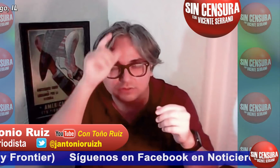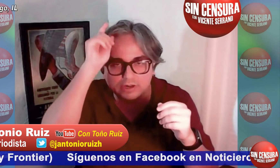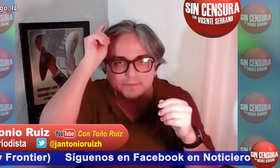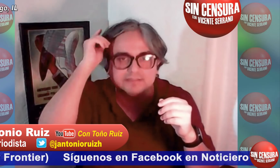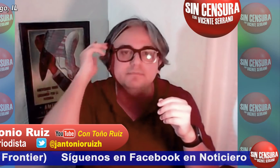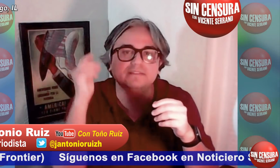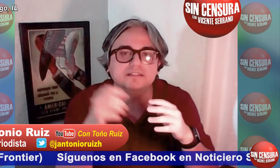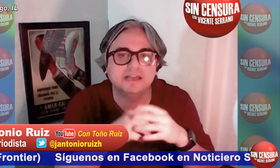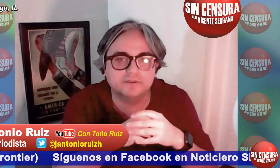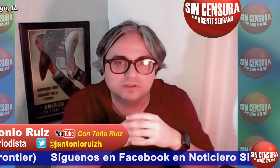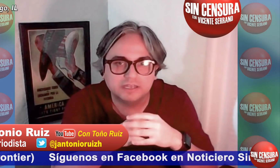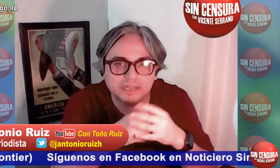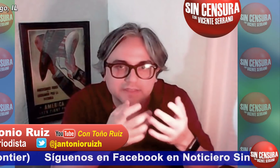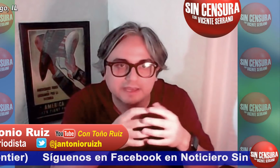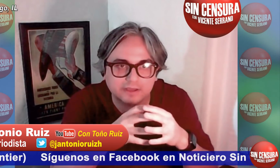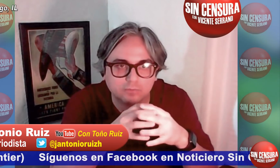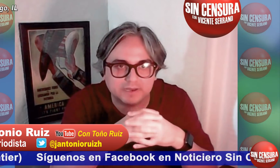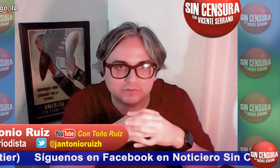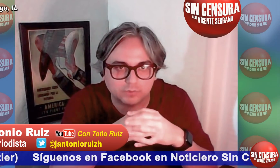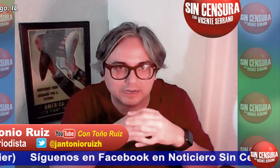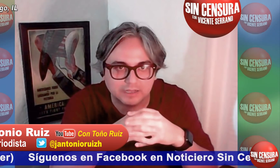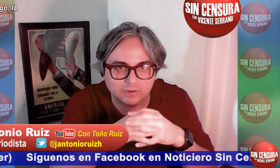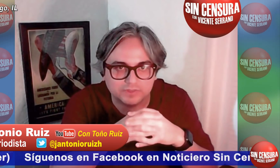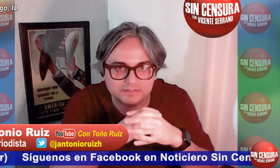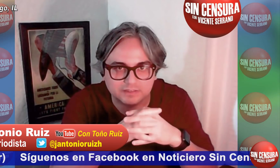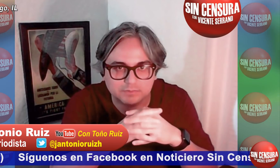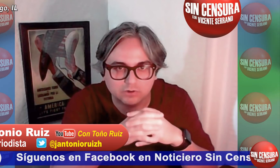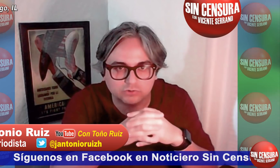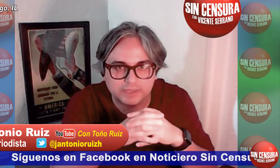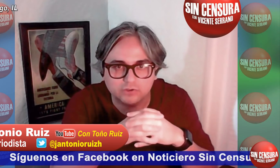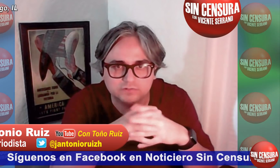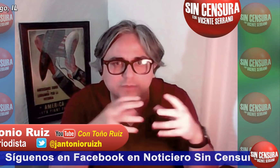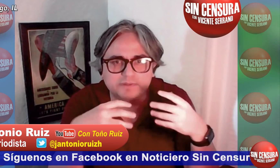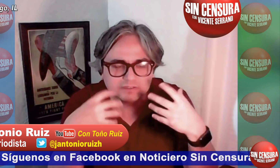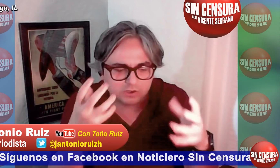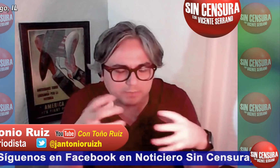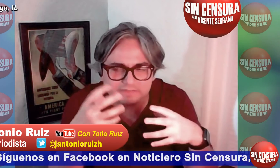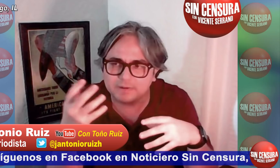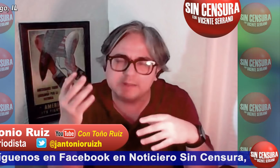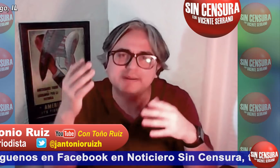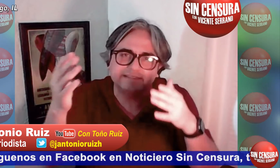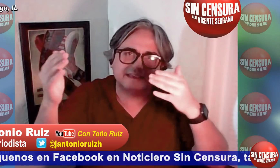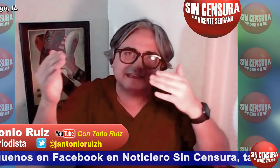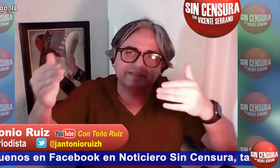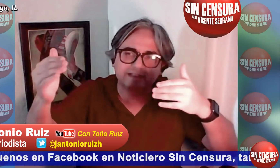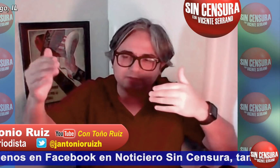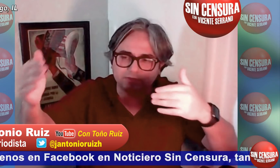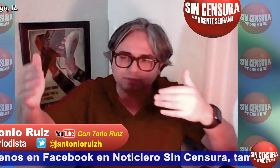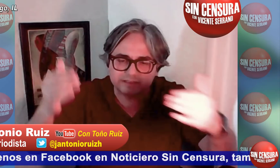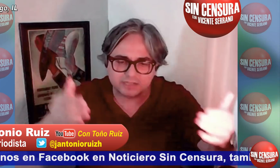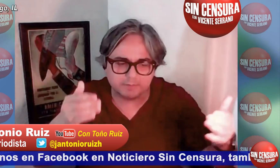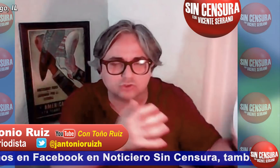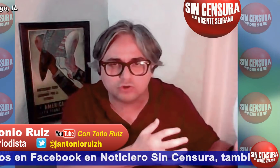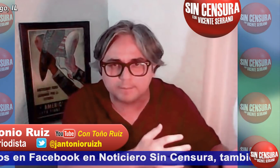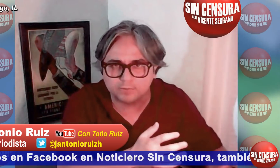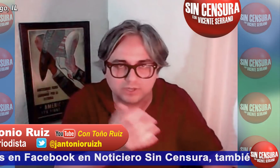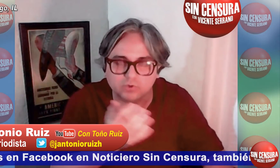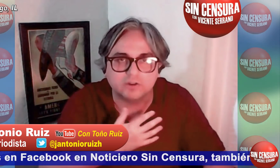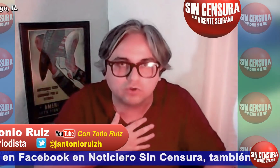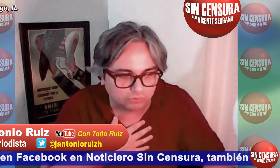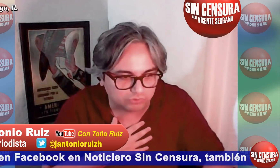exige duramente al mandatario que le dijera qué opina sobre la audiencia de Emilio Lozoya Austin. El presidente comienza a hablar y parece que hay la intervención de